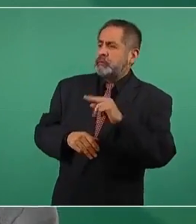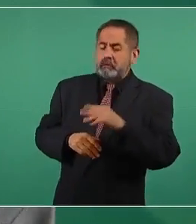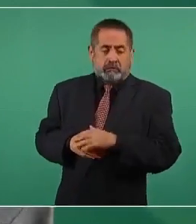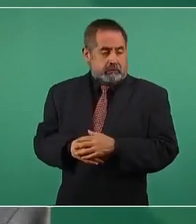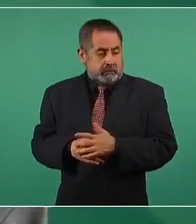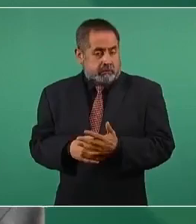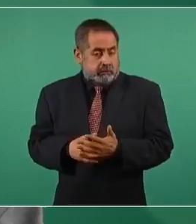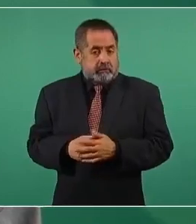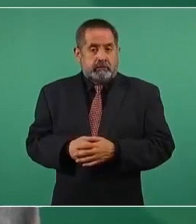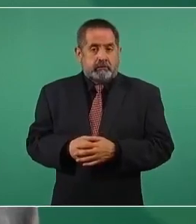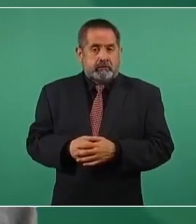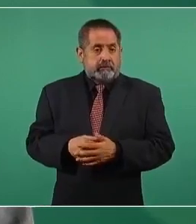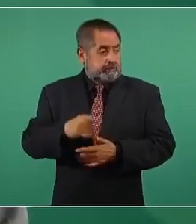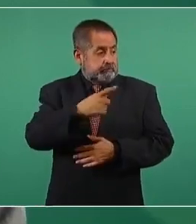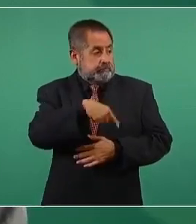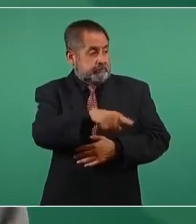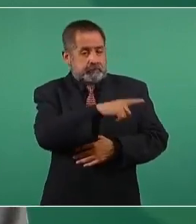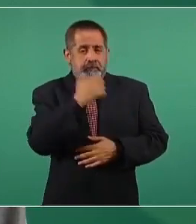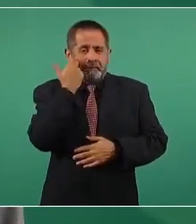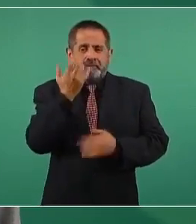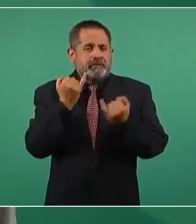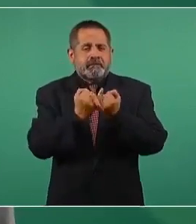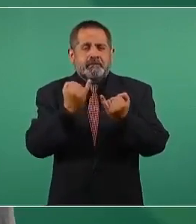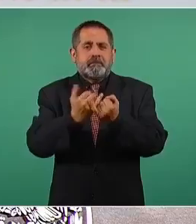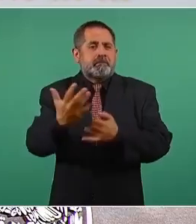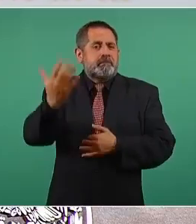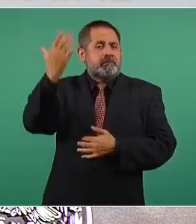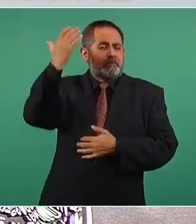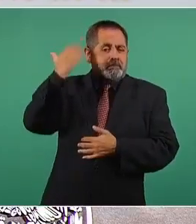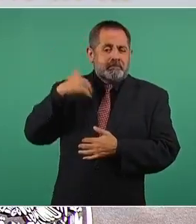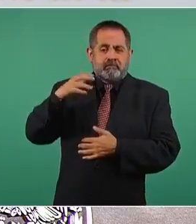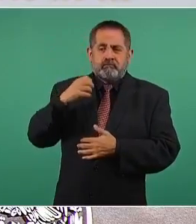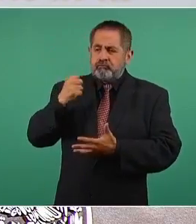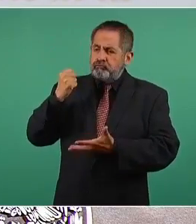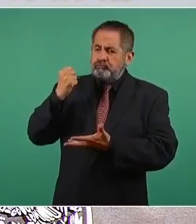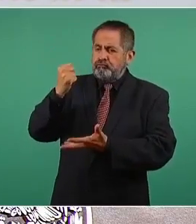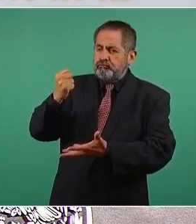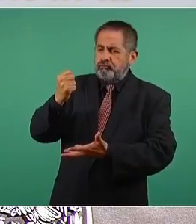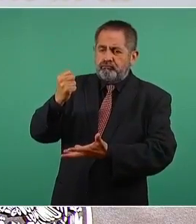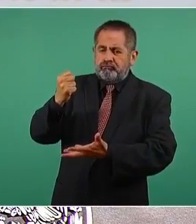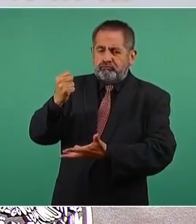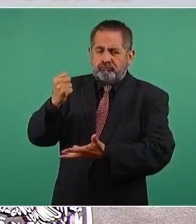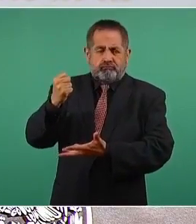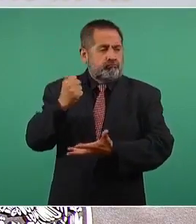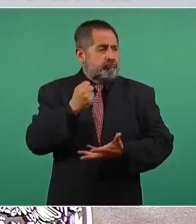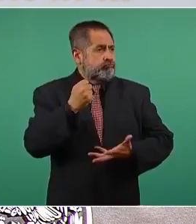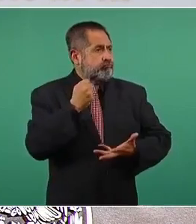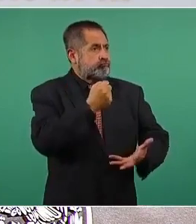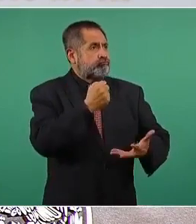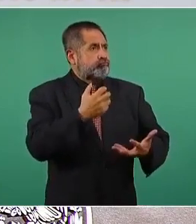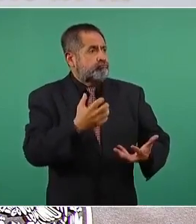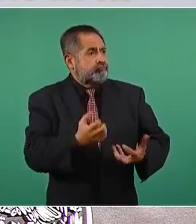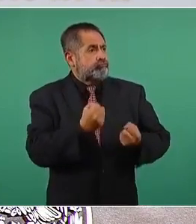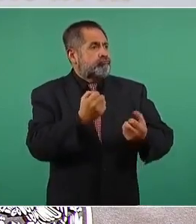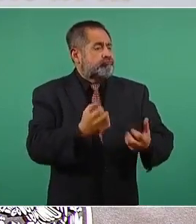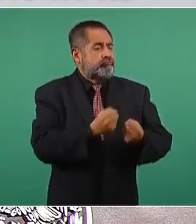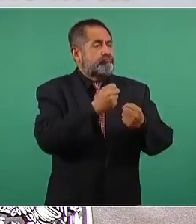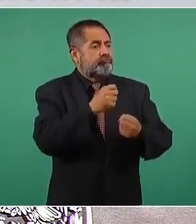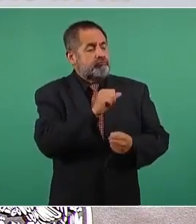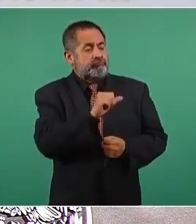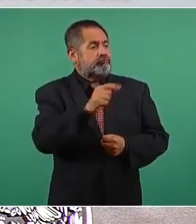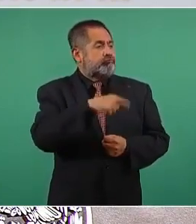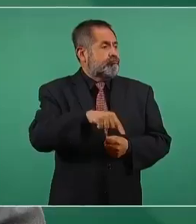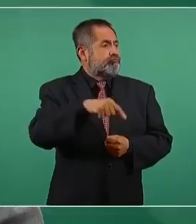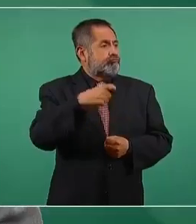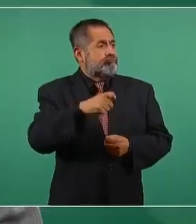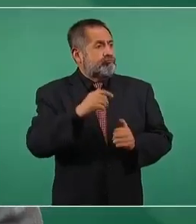Ellos quisieran que el presupuesto, como era antes, se destinara a rescatar solo a los de